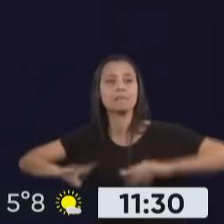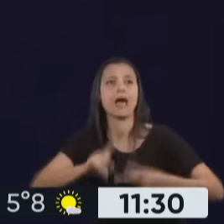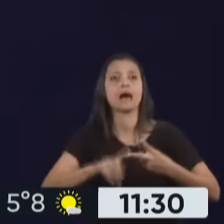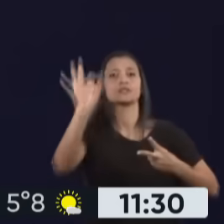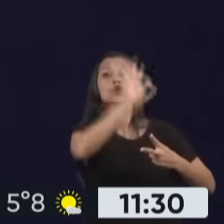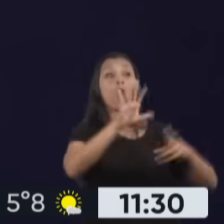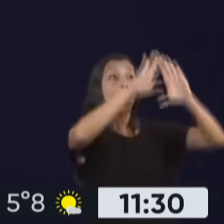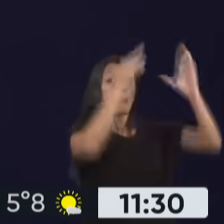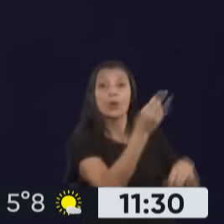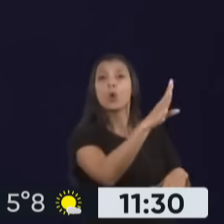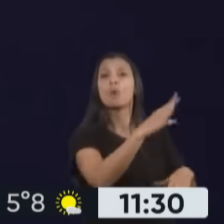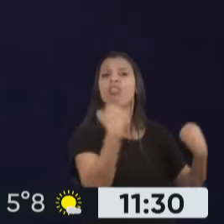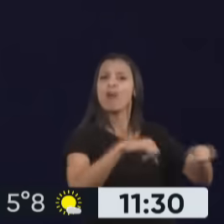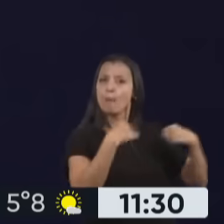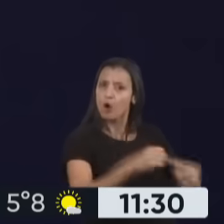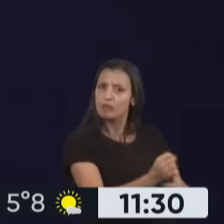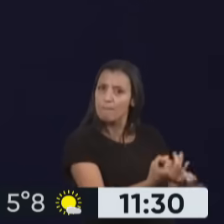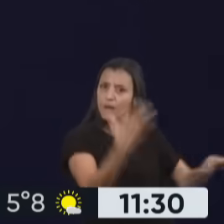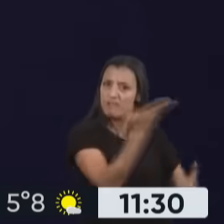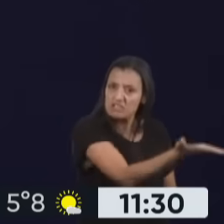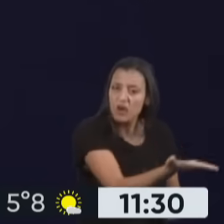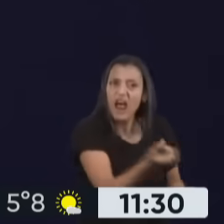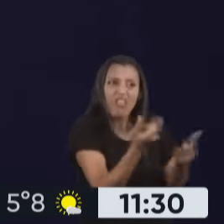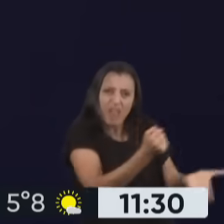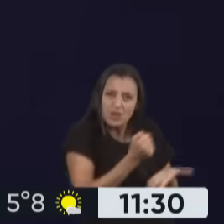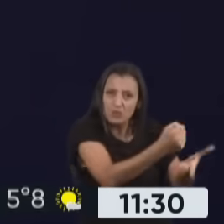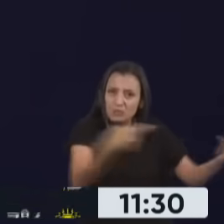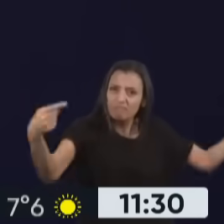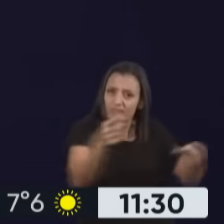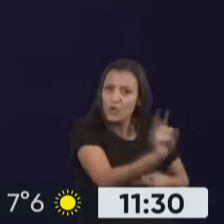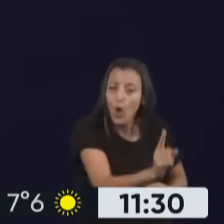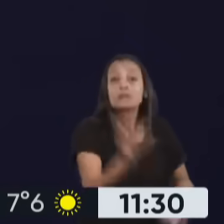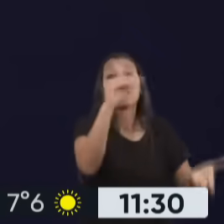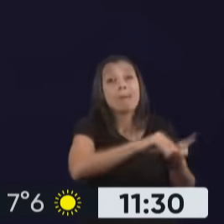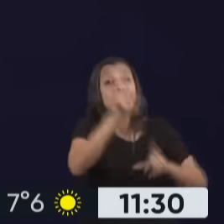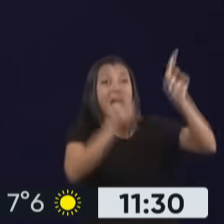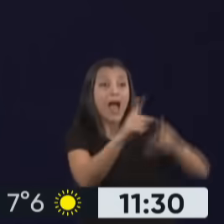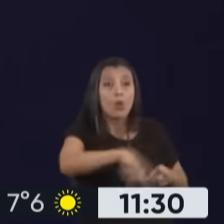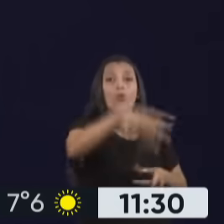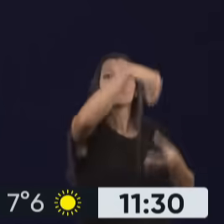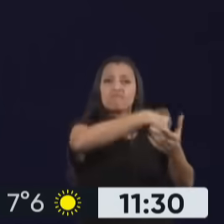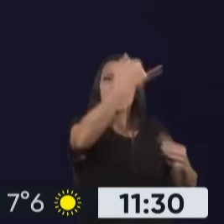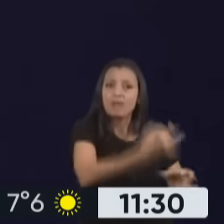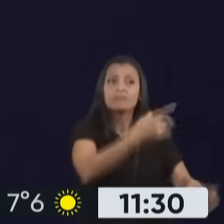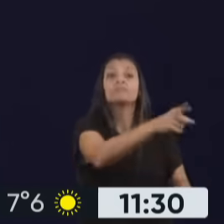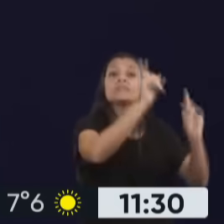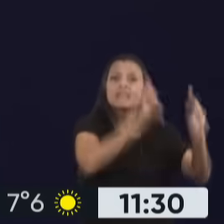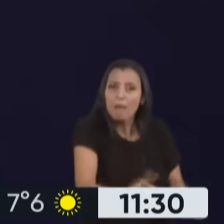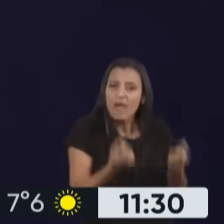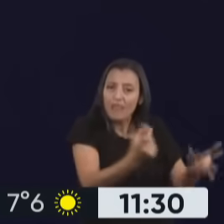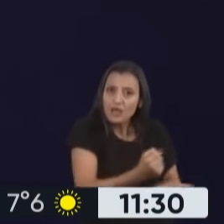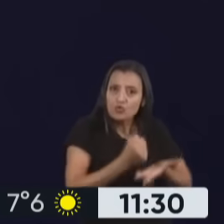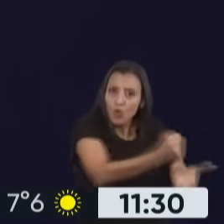deportes profesionales, clubes que incluso tienen oficinas comerciales con medidores a los que también les corría el